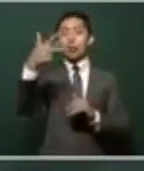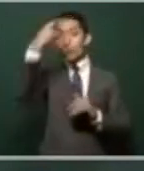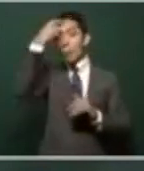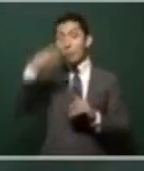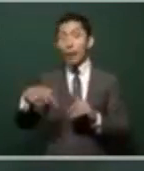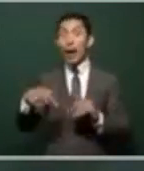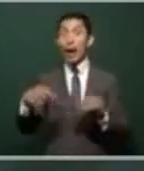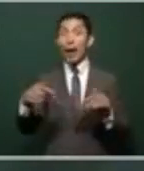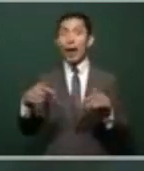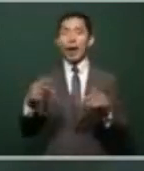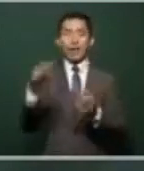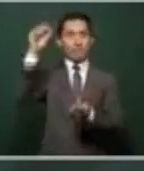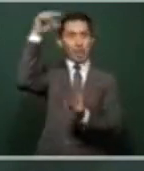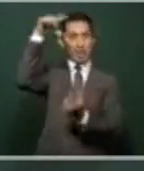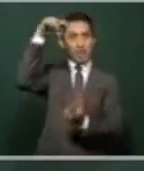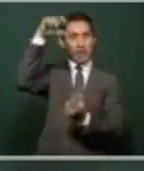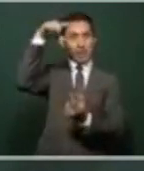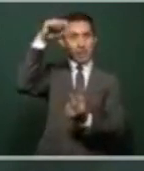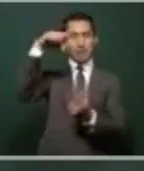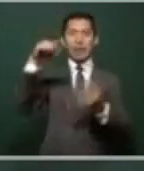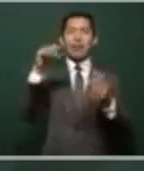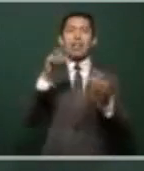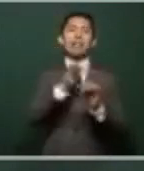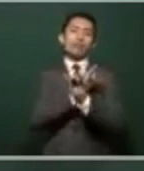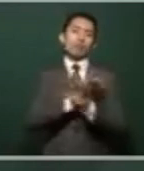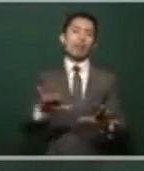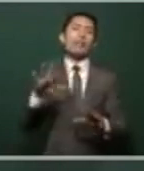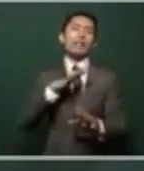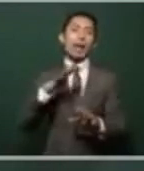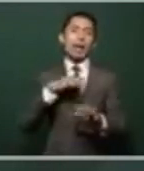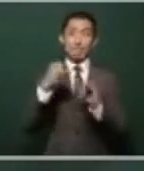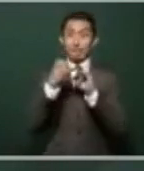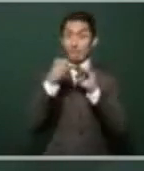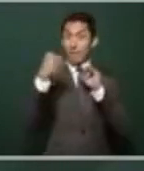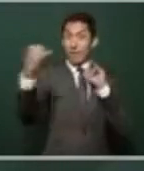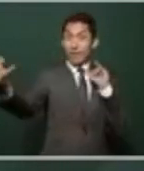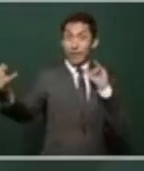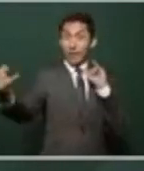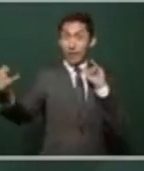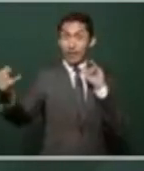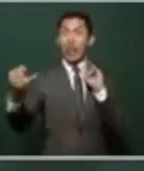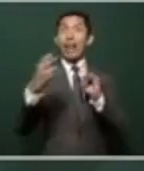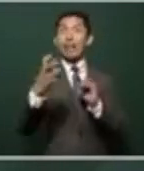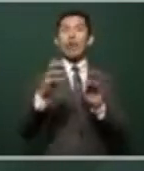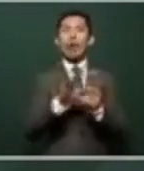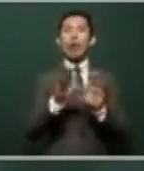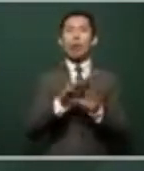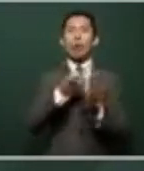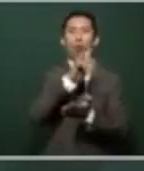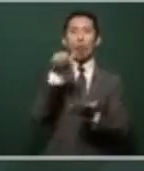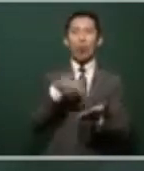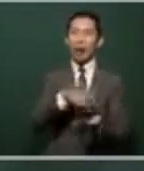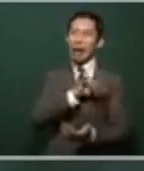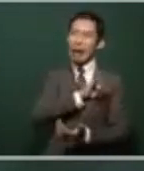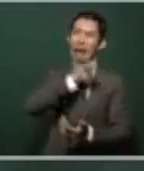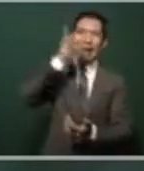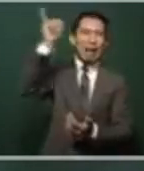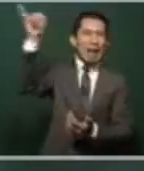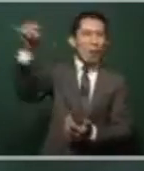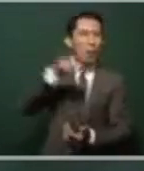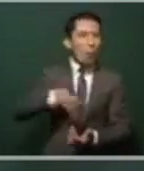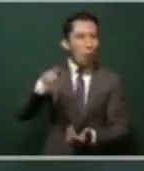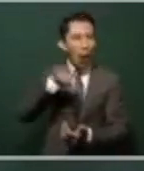manejo de la información, porque aquí la fibra óptica pues resulta difícil llevarla a las regiones serranas y huastecas, sin embargo, tenemos